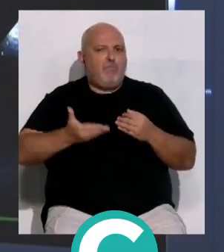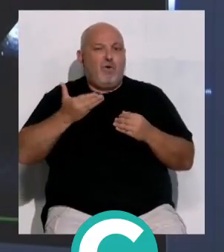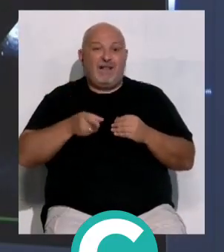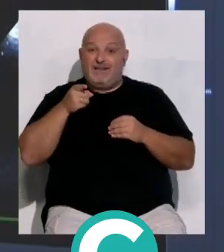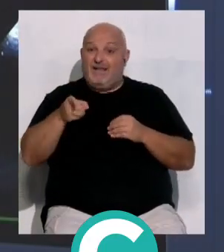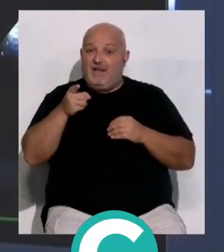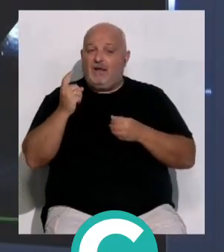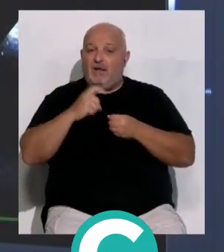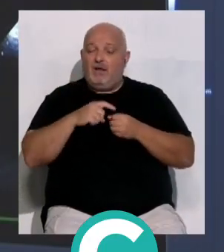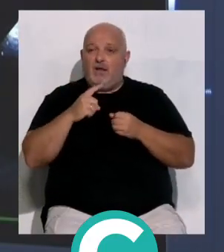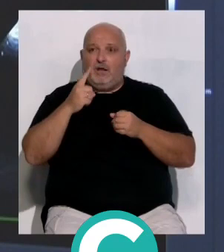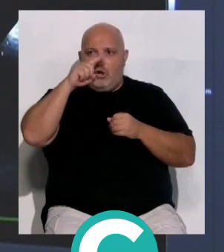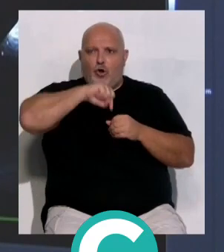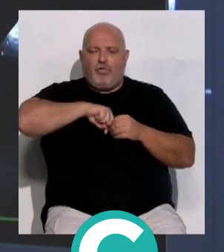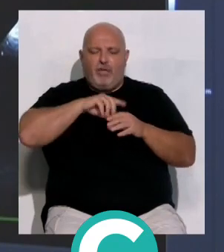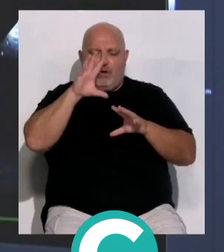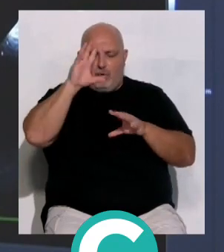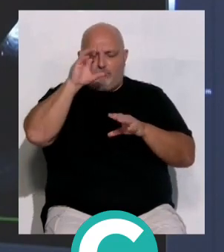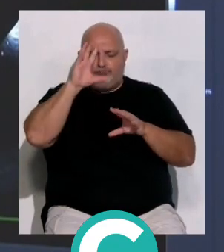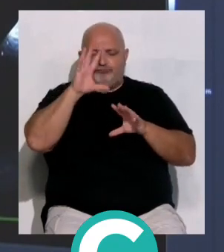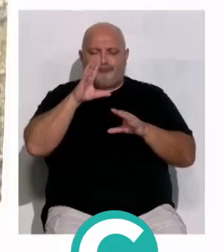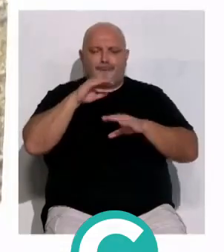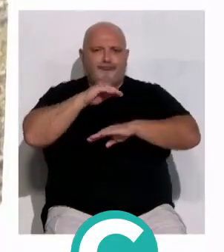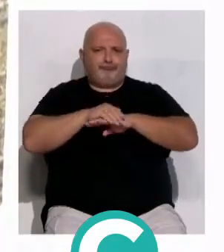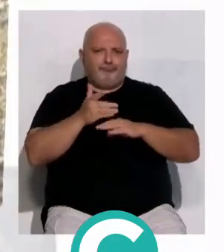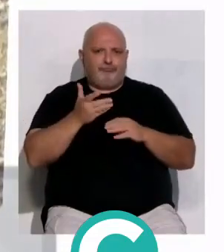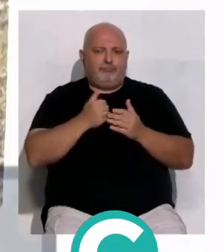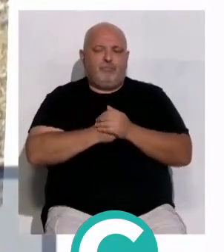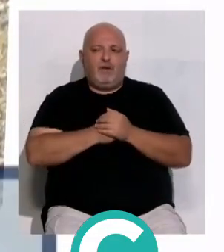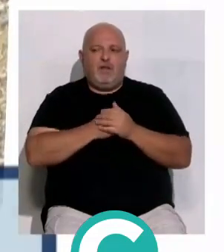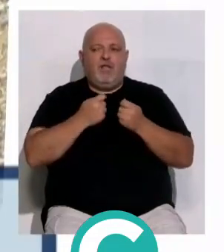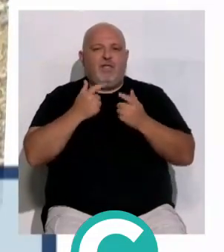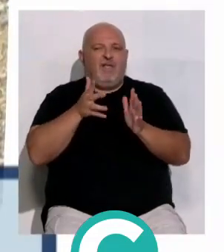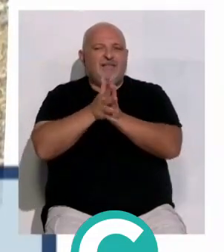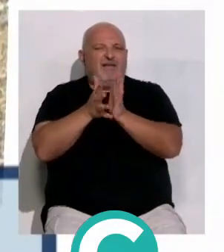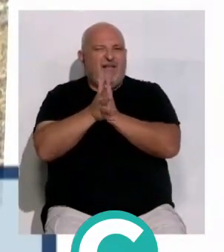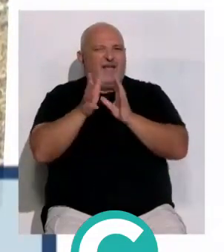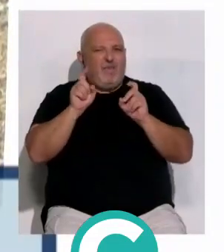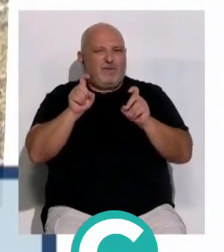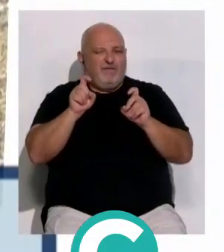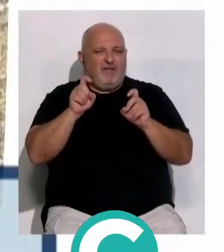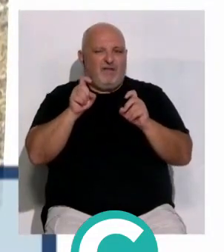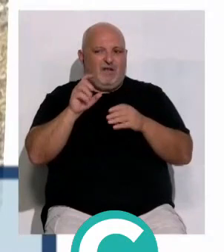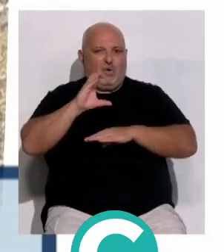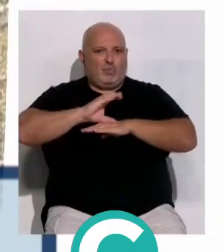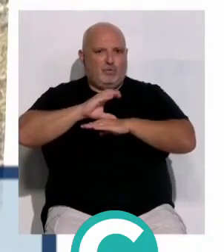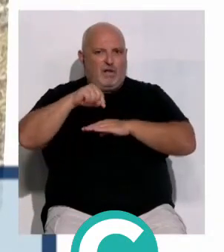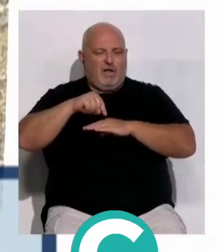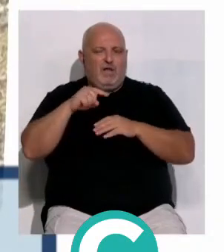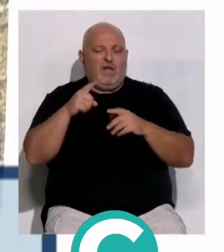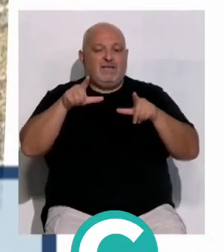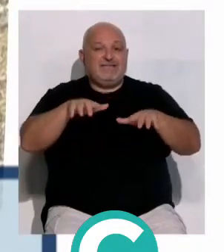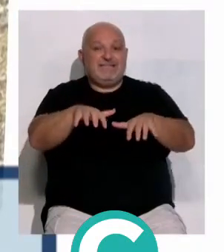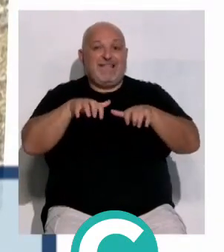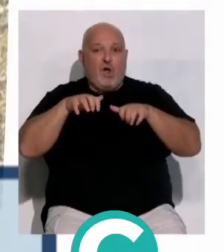el paciente haga, tome conciencia, que lo que nosotros le podamos aportar. Parte de lo que son las charlas educativas aquí en la consulta, en el